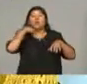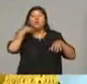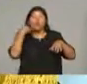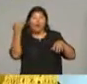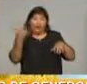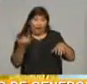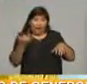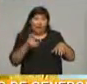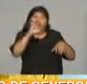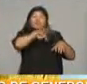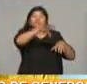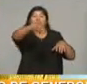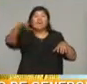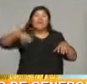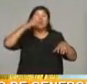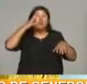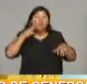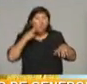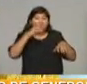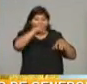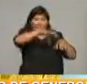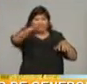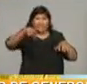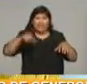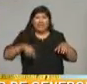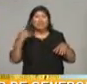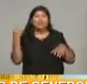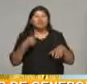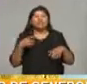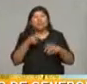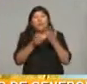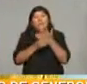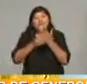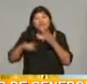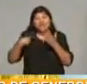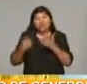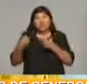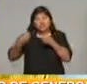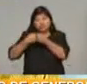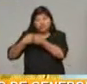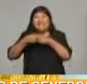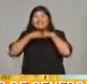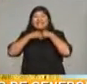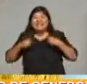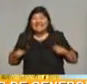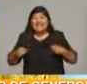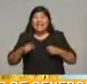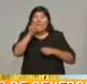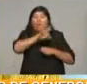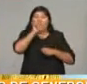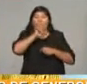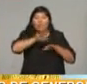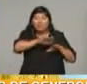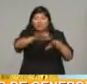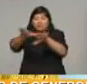la provincia que para nosotros desde el gobierno provincial el ministerio de desarrollo humano y la secretaria de periodo de género es muy importante